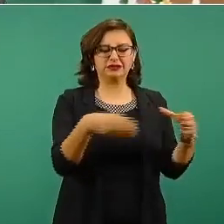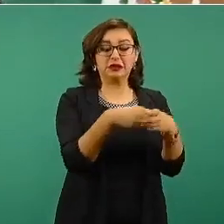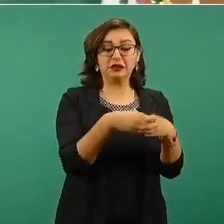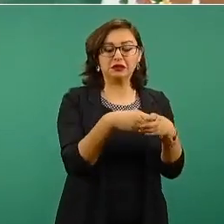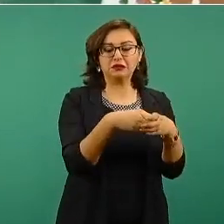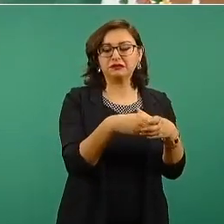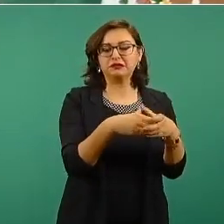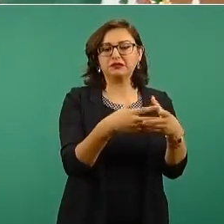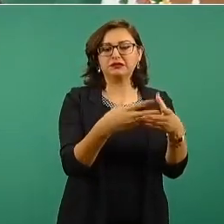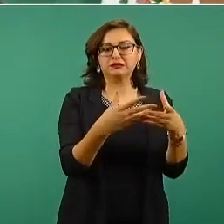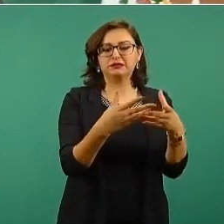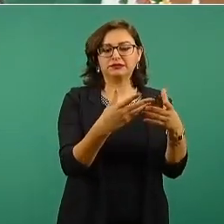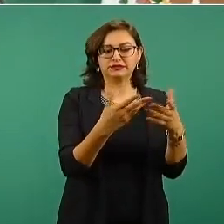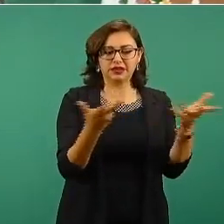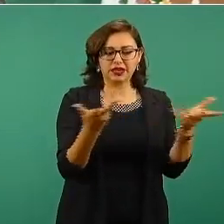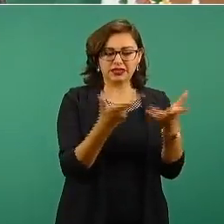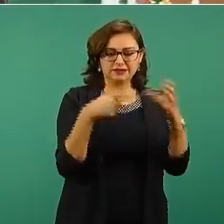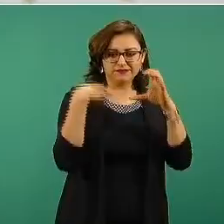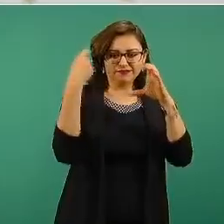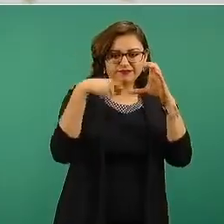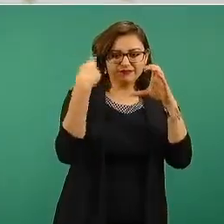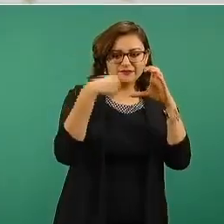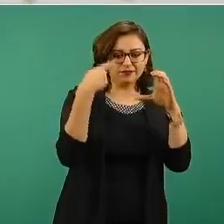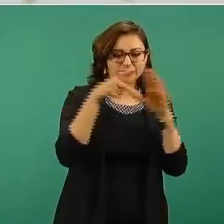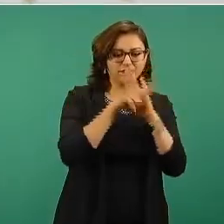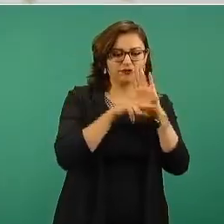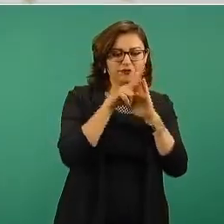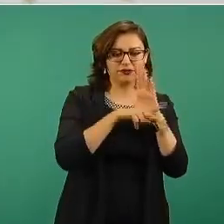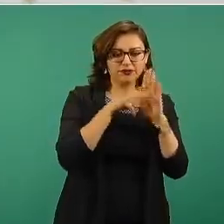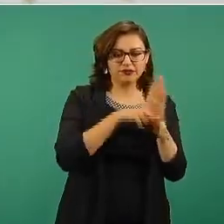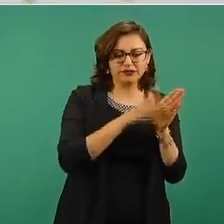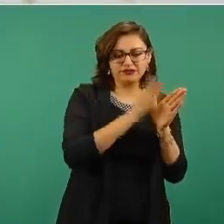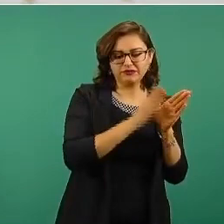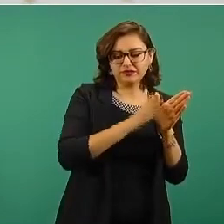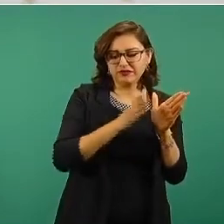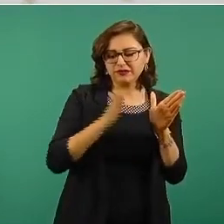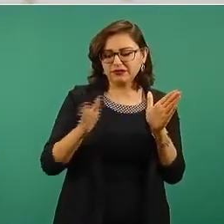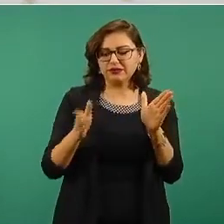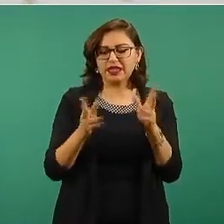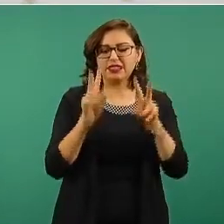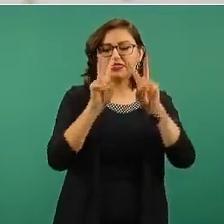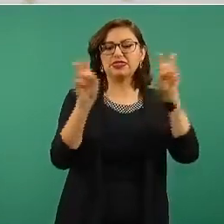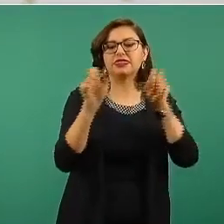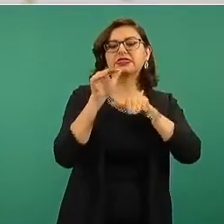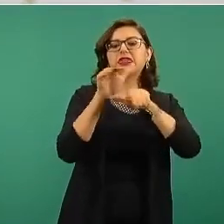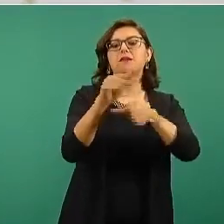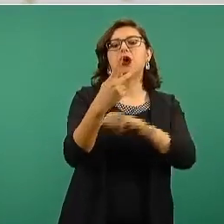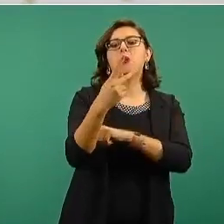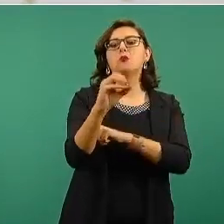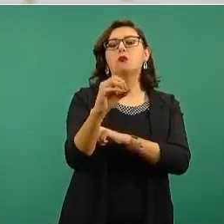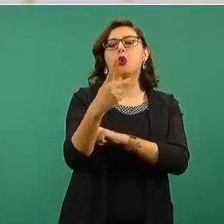el video. Es una serie sobre el populismo